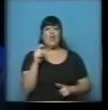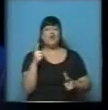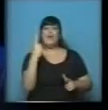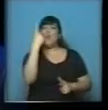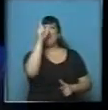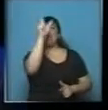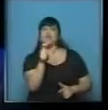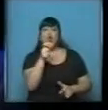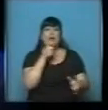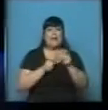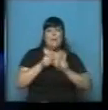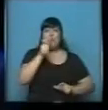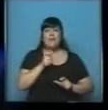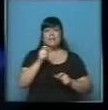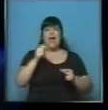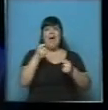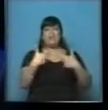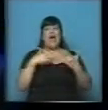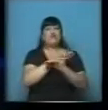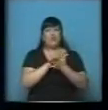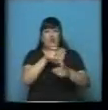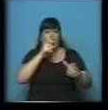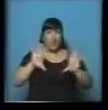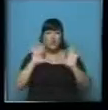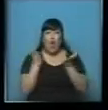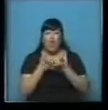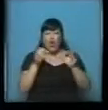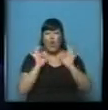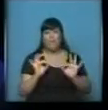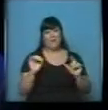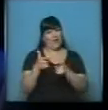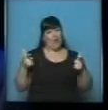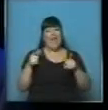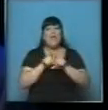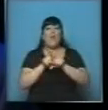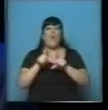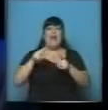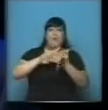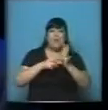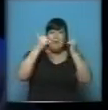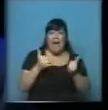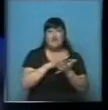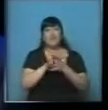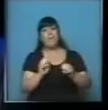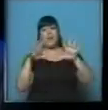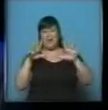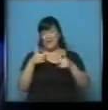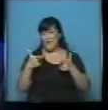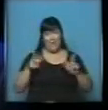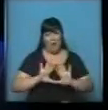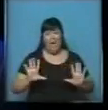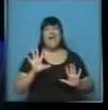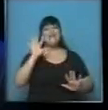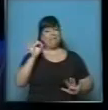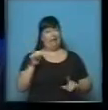todas las respuestas ni todas las soluciones. Y que además no existen soluciones milagrosas a nuestros problemas. Sé que es muy